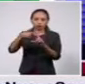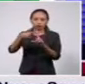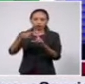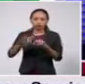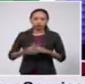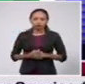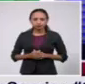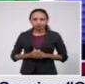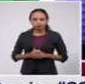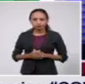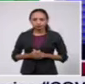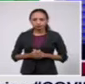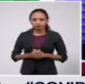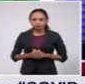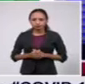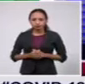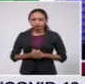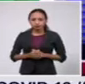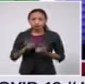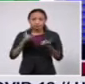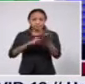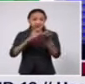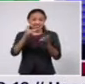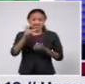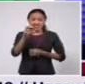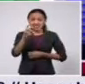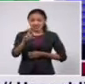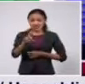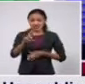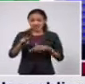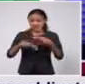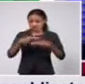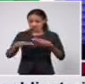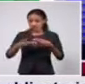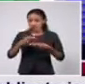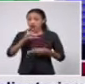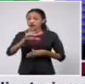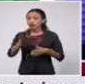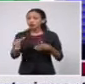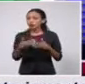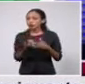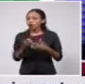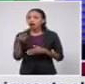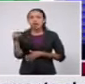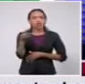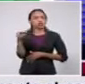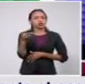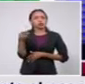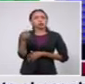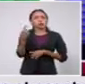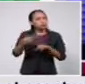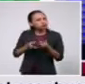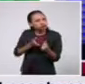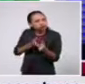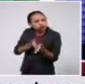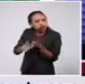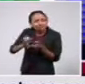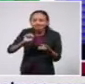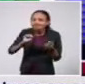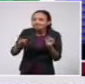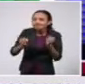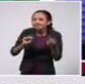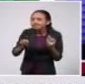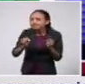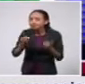Aunque inicialmente el PCR que se quiso al 5º día dio negativo, se siguió por ser